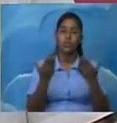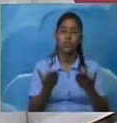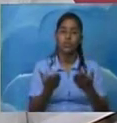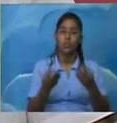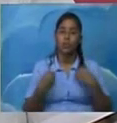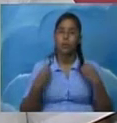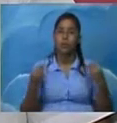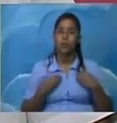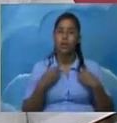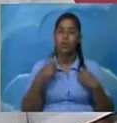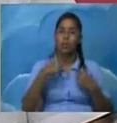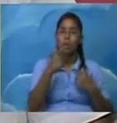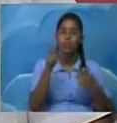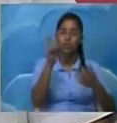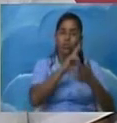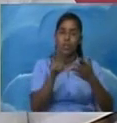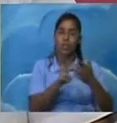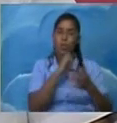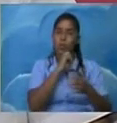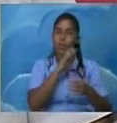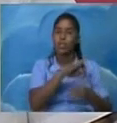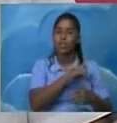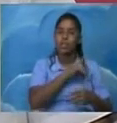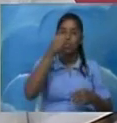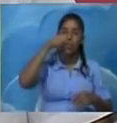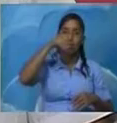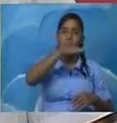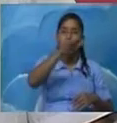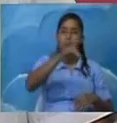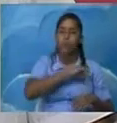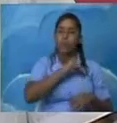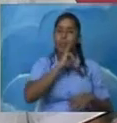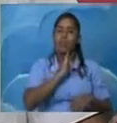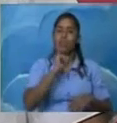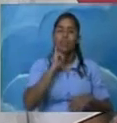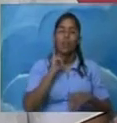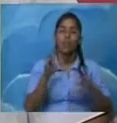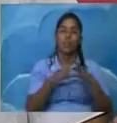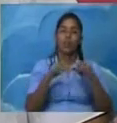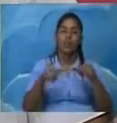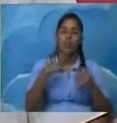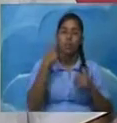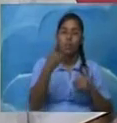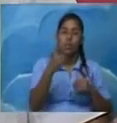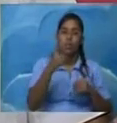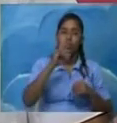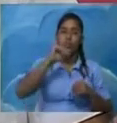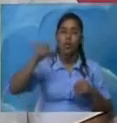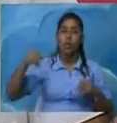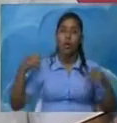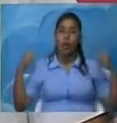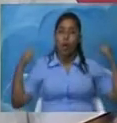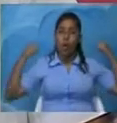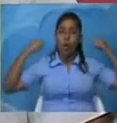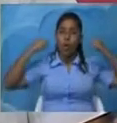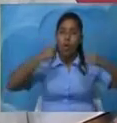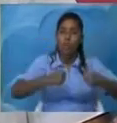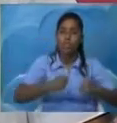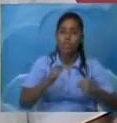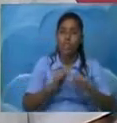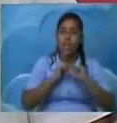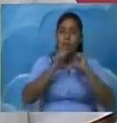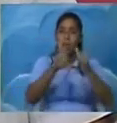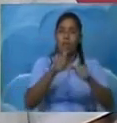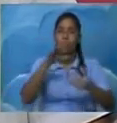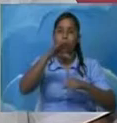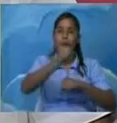Cuando leemos la historia del pueblo de Israel en Egipto, cuando José empezó a